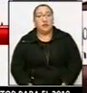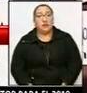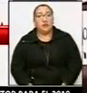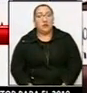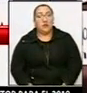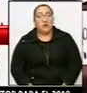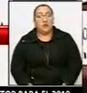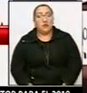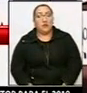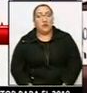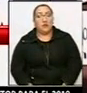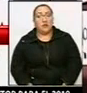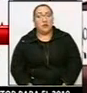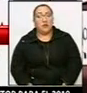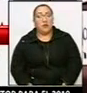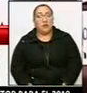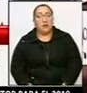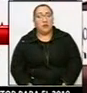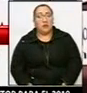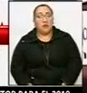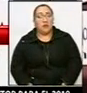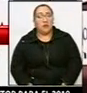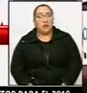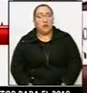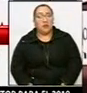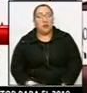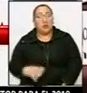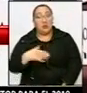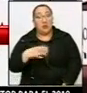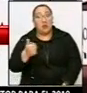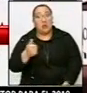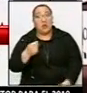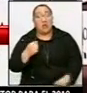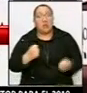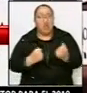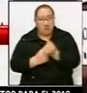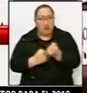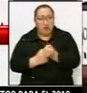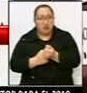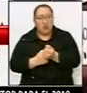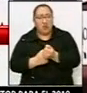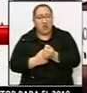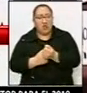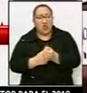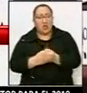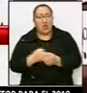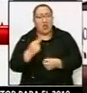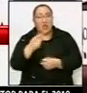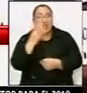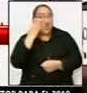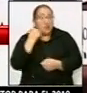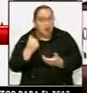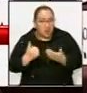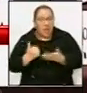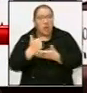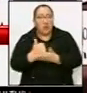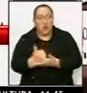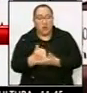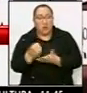parece ideal, ministro, que ahí ayudar a articular un poco las experiencias que ellos tienen, porque eso es Centro